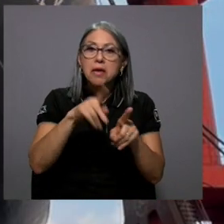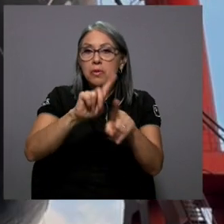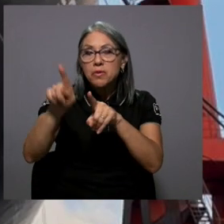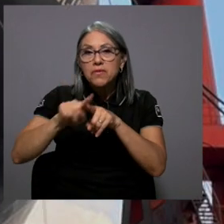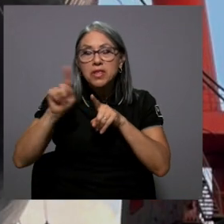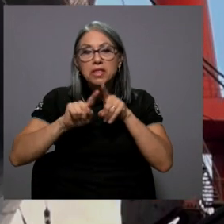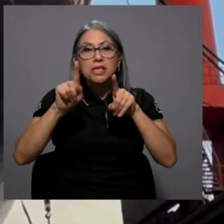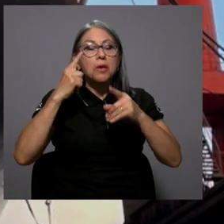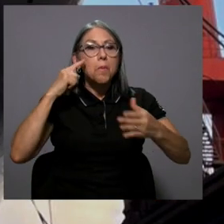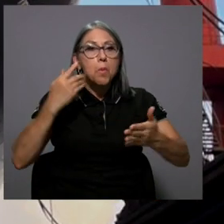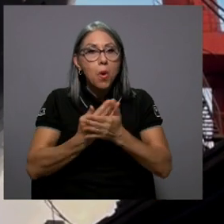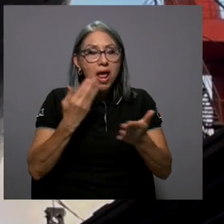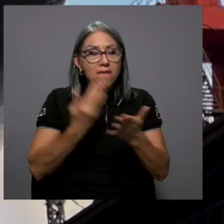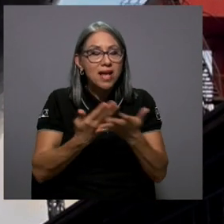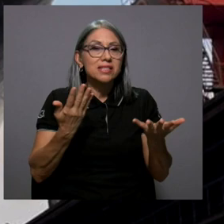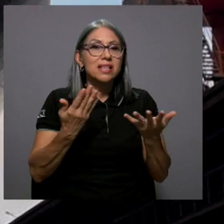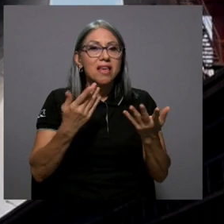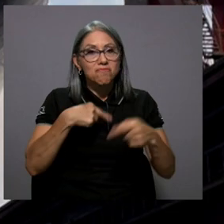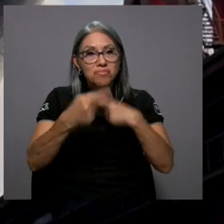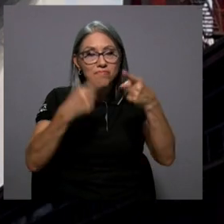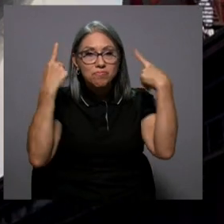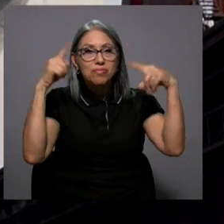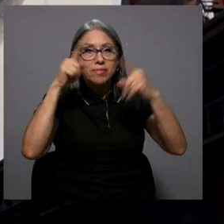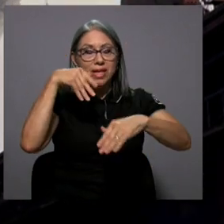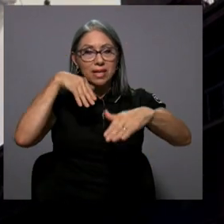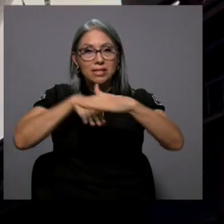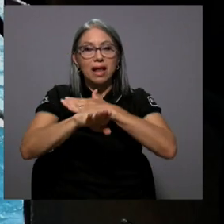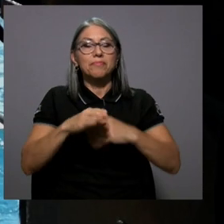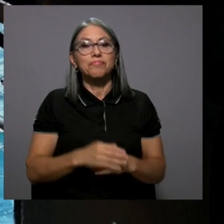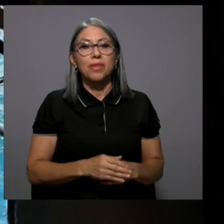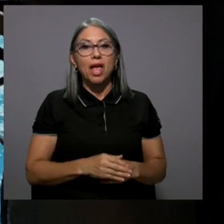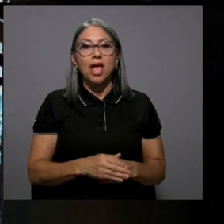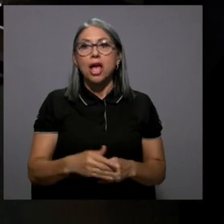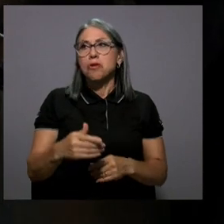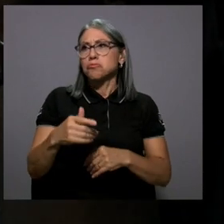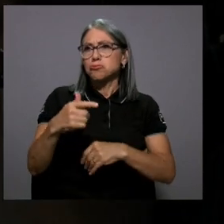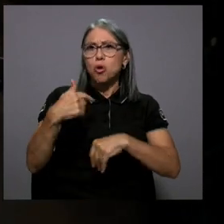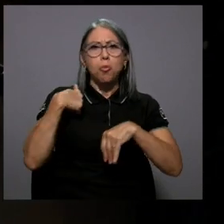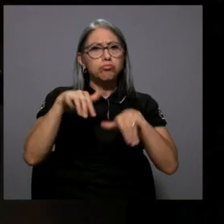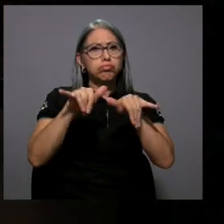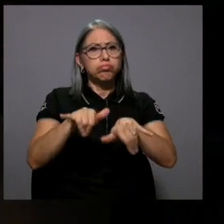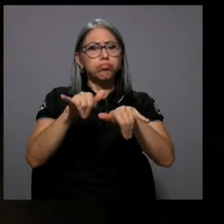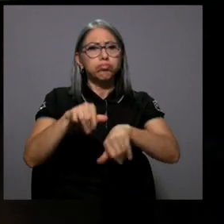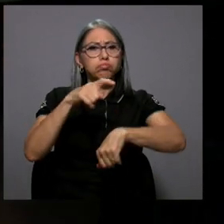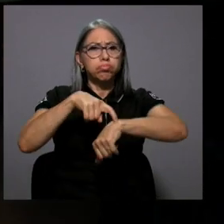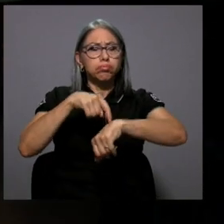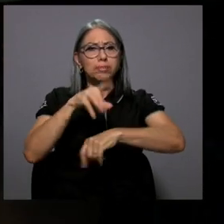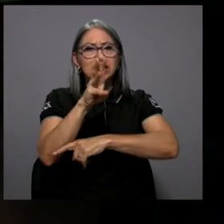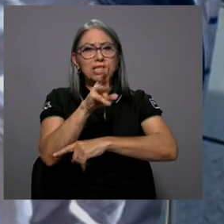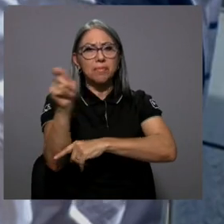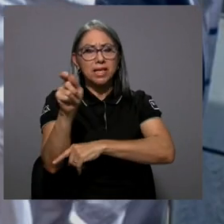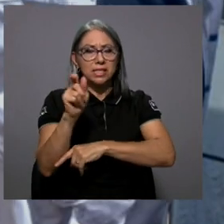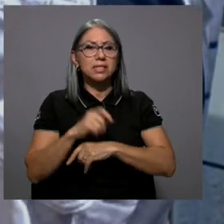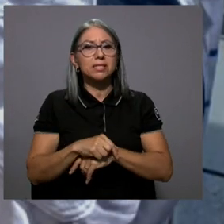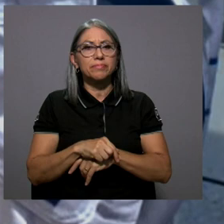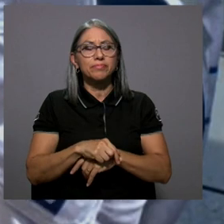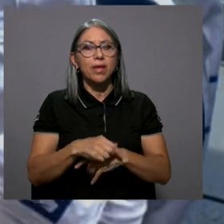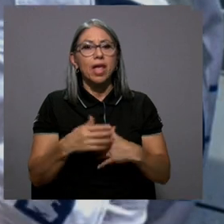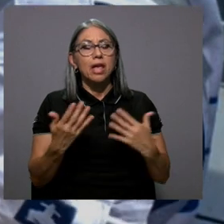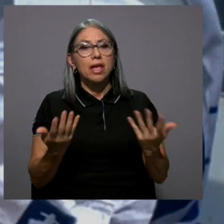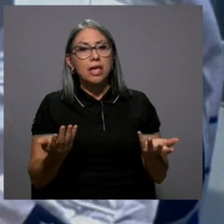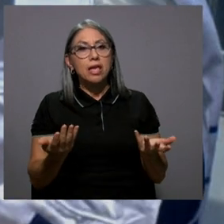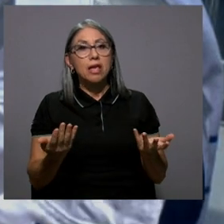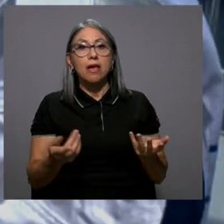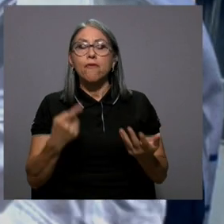serie de pruebas y logré ingresar. Y estuve un periodo de 6 meses y